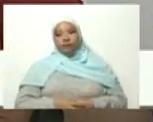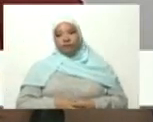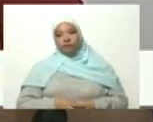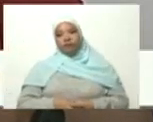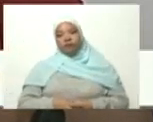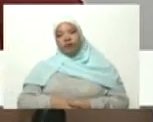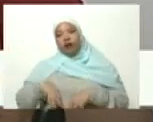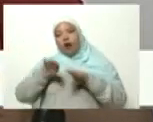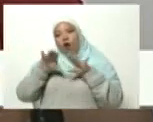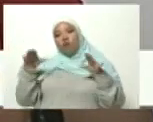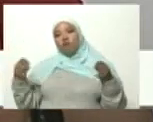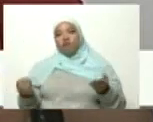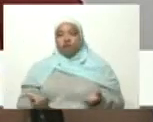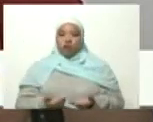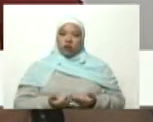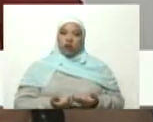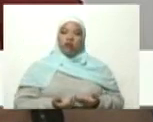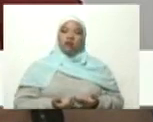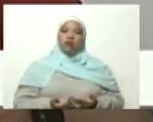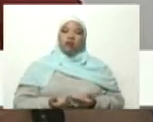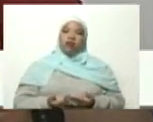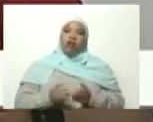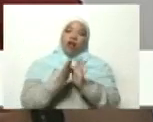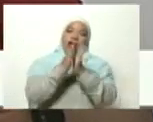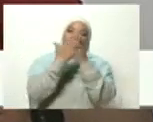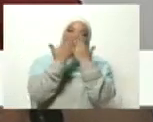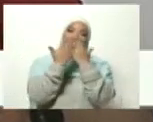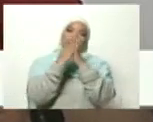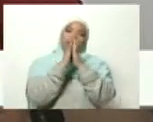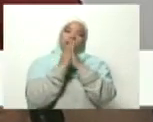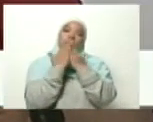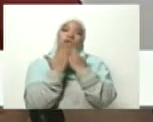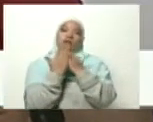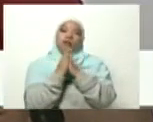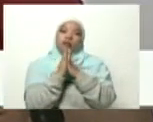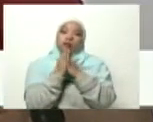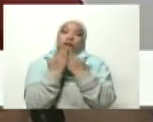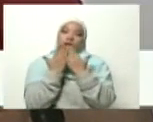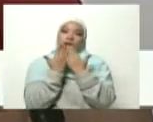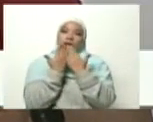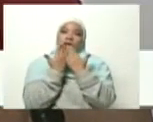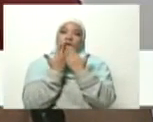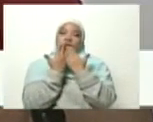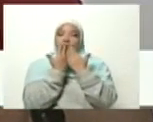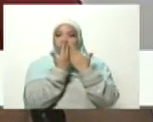del mundo a hacer y a presentar sus libros en nuestro país. Bienvenidos